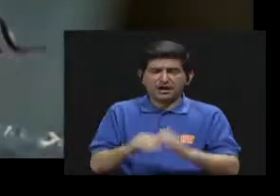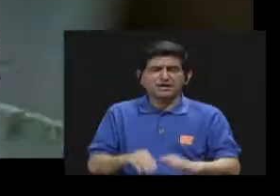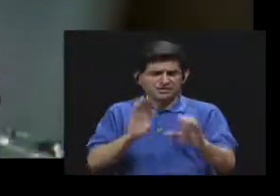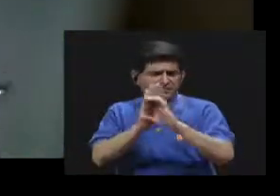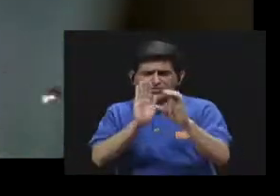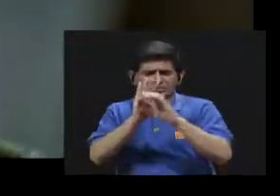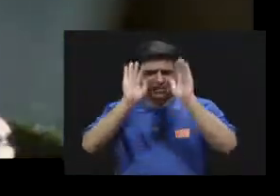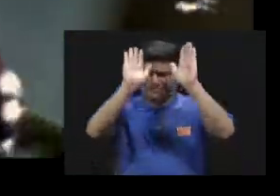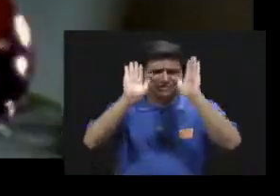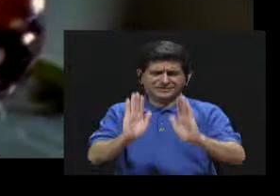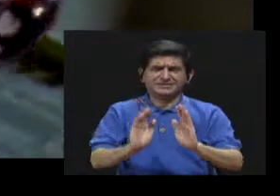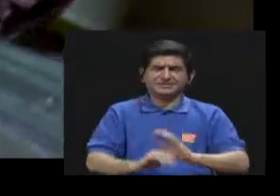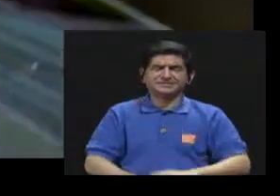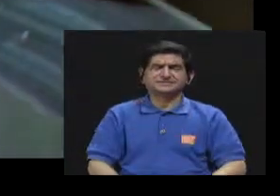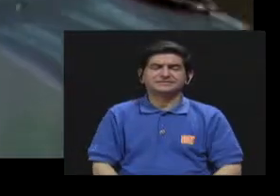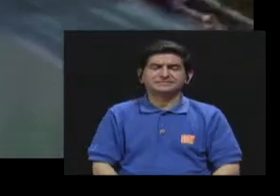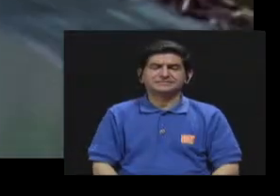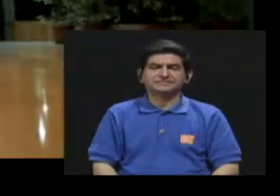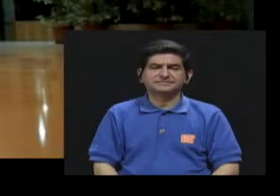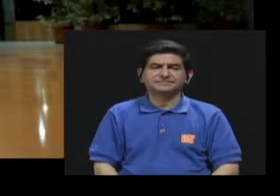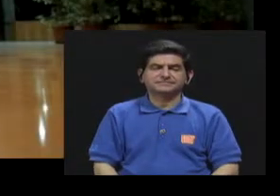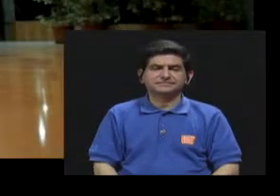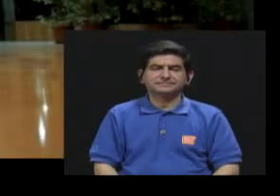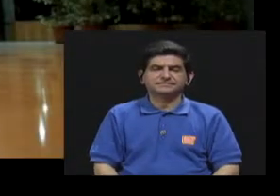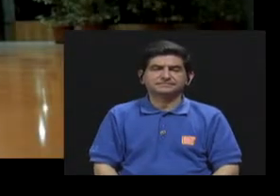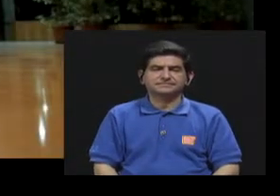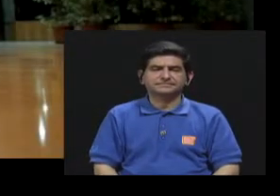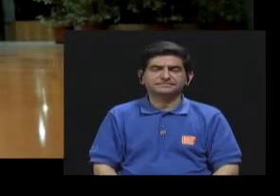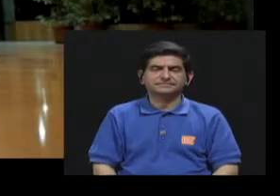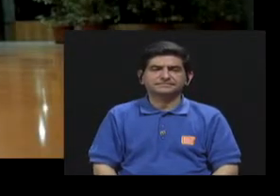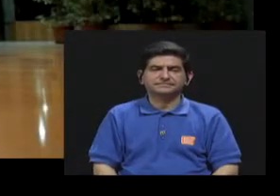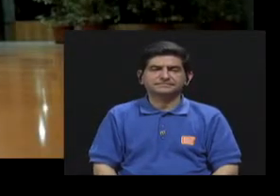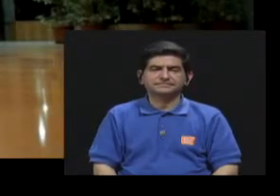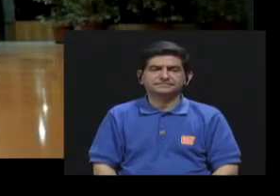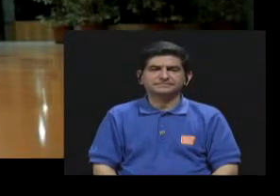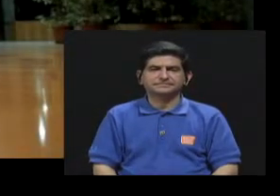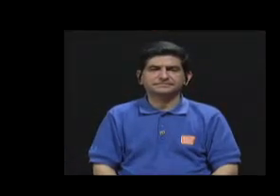bellísima. Impresionante, sí, realmente.